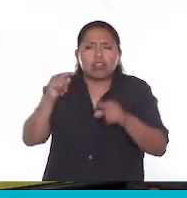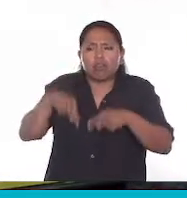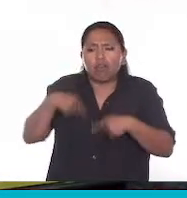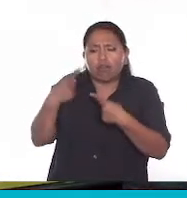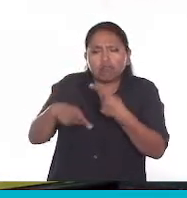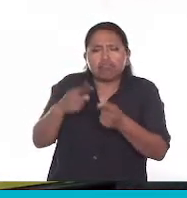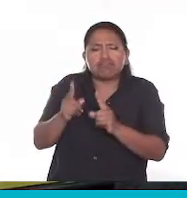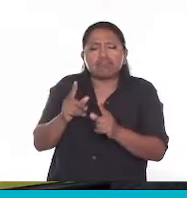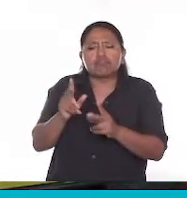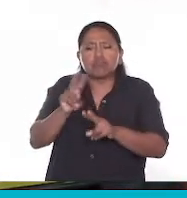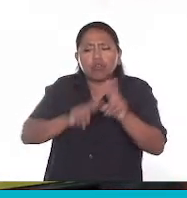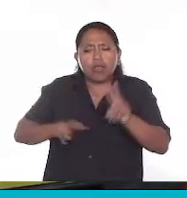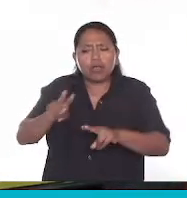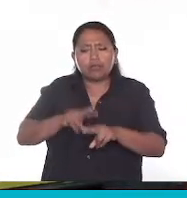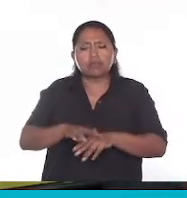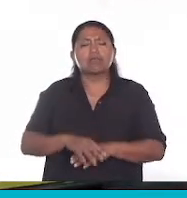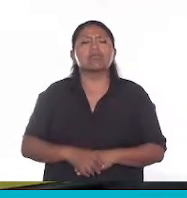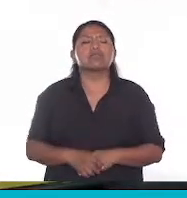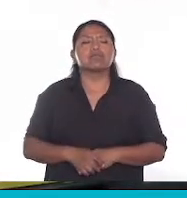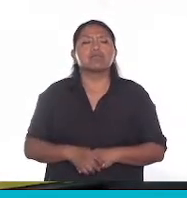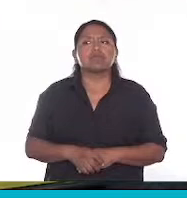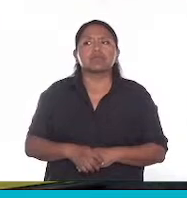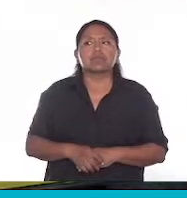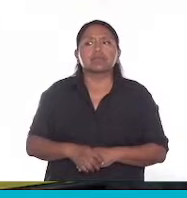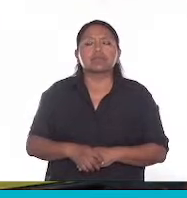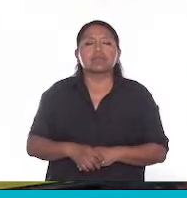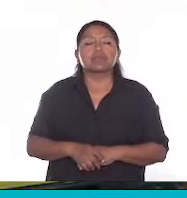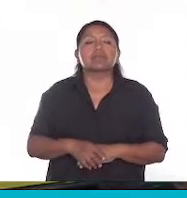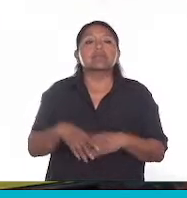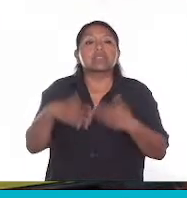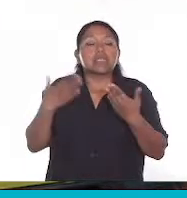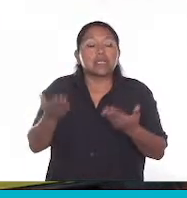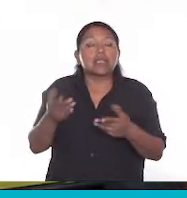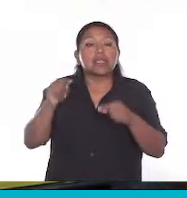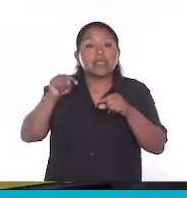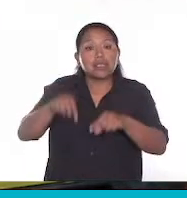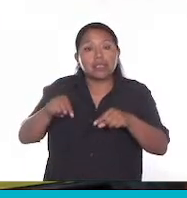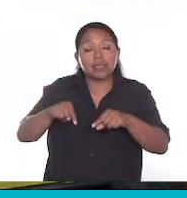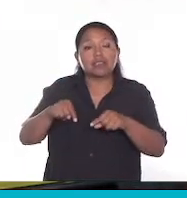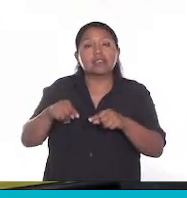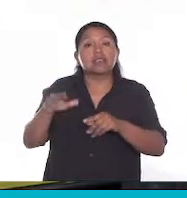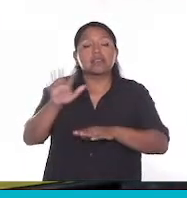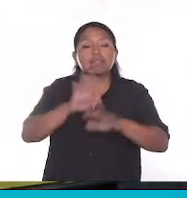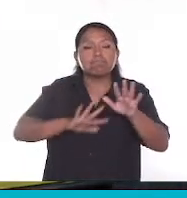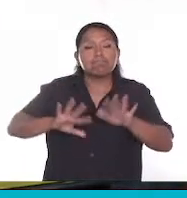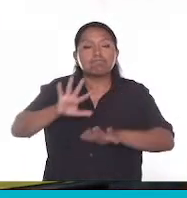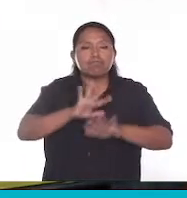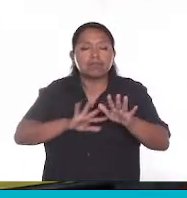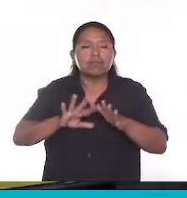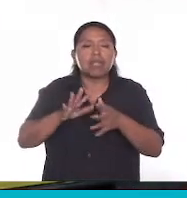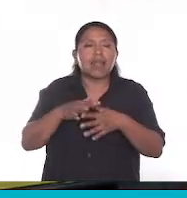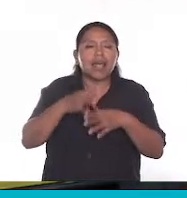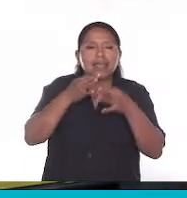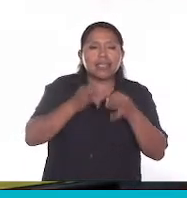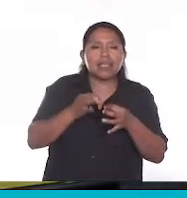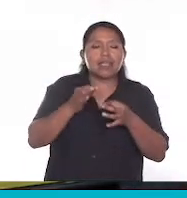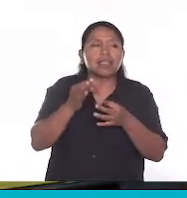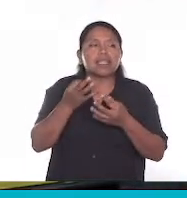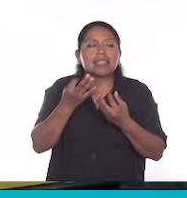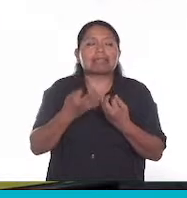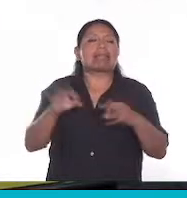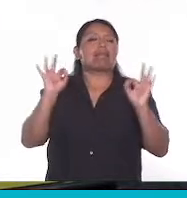seguimos buscando, y que además estas corporaciones armaron mecanismos para asegurarse la